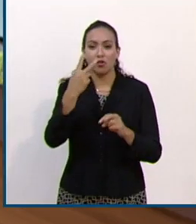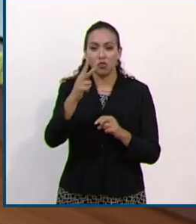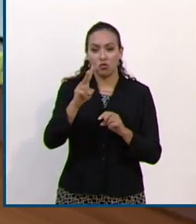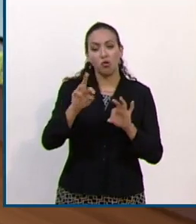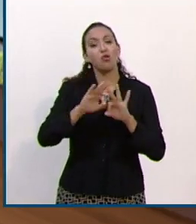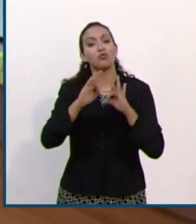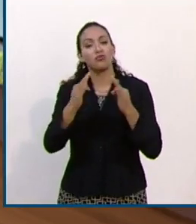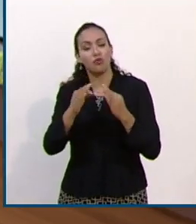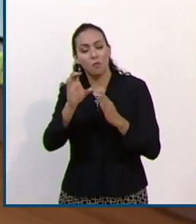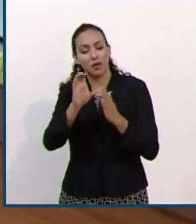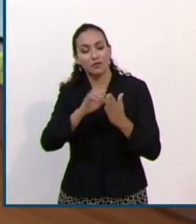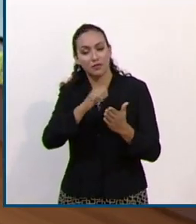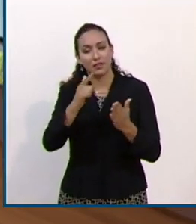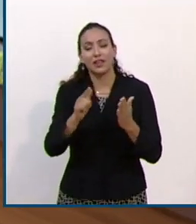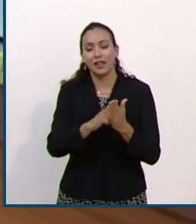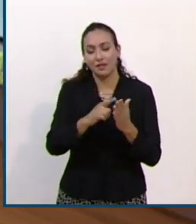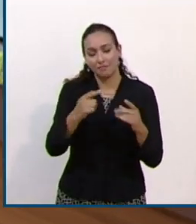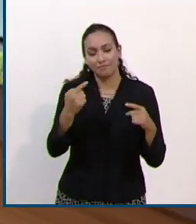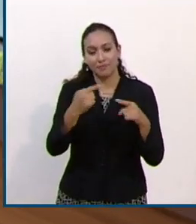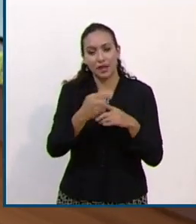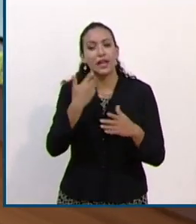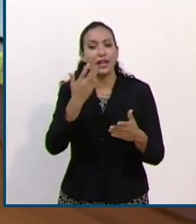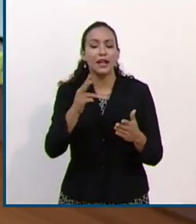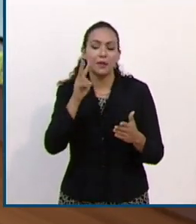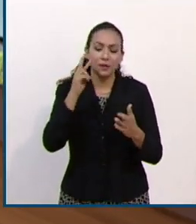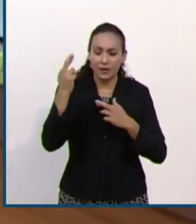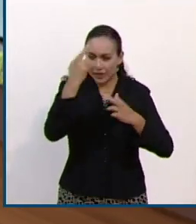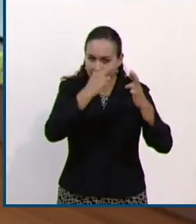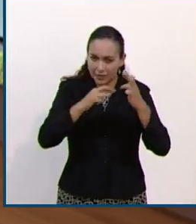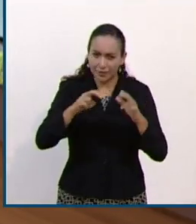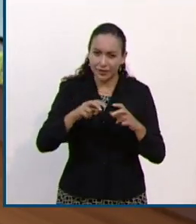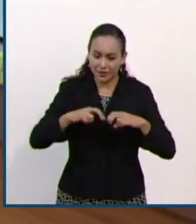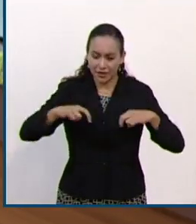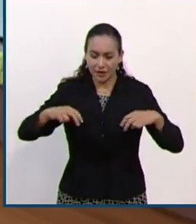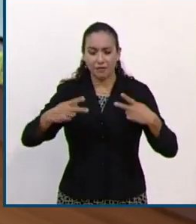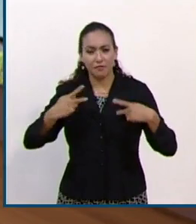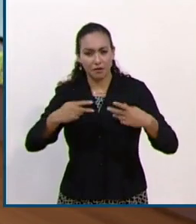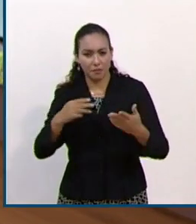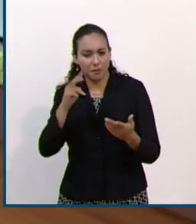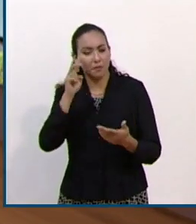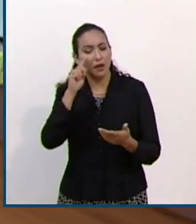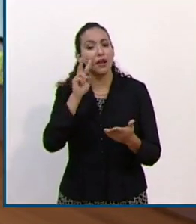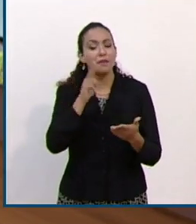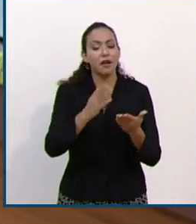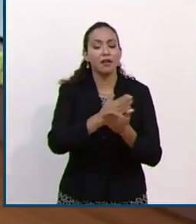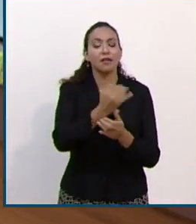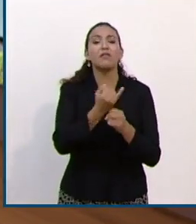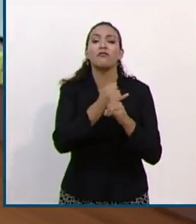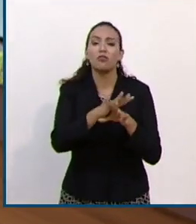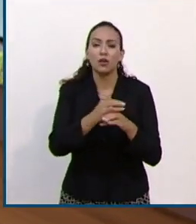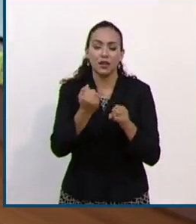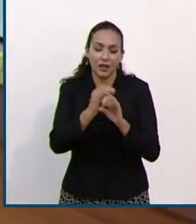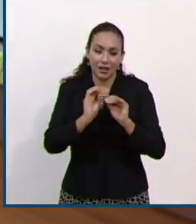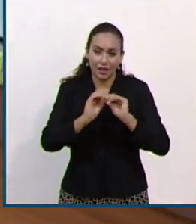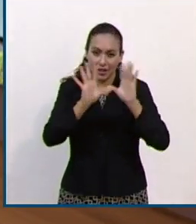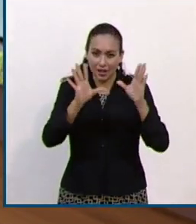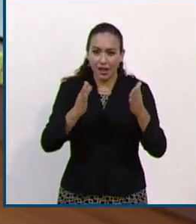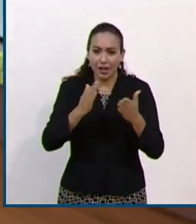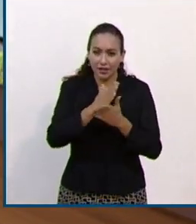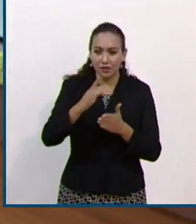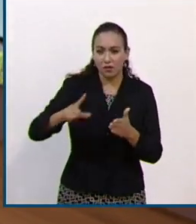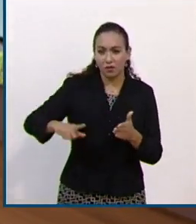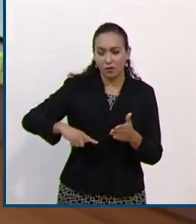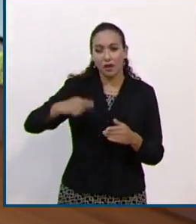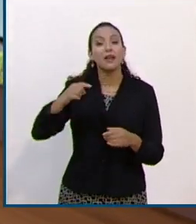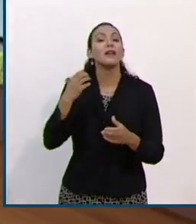de inconstitucionalidad en las que se pide invalidar disposiciones de la Ley de Transparencia, Acceso a la Información Pública y Buen Gobierno del